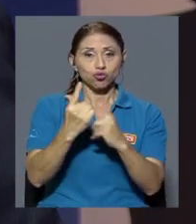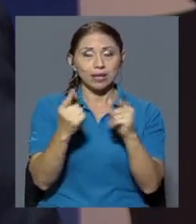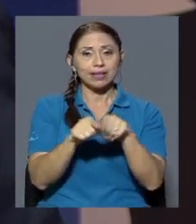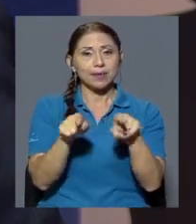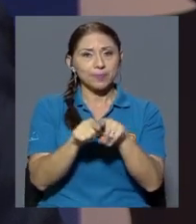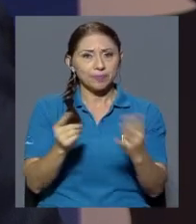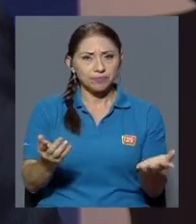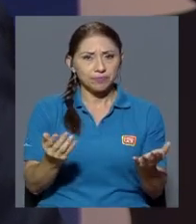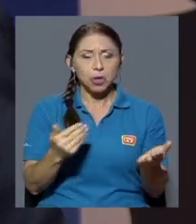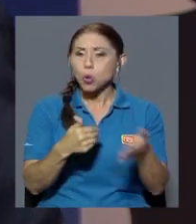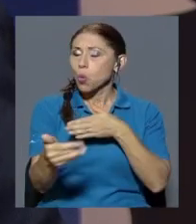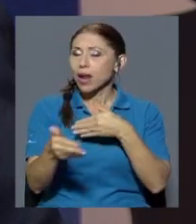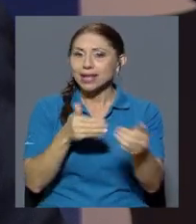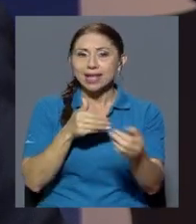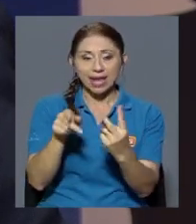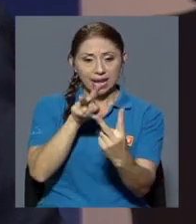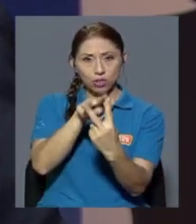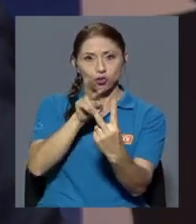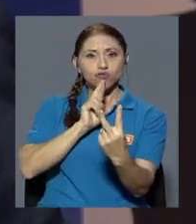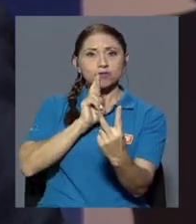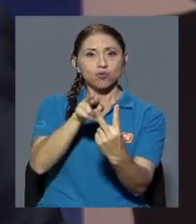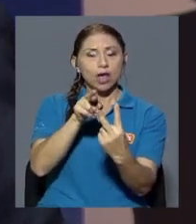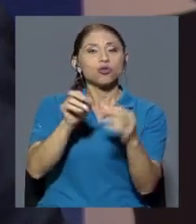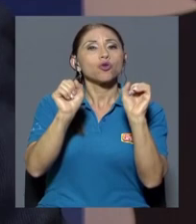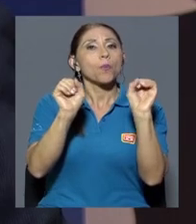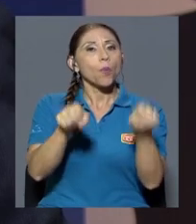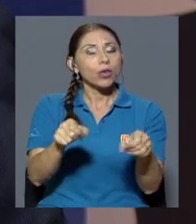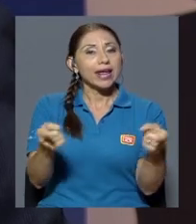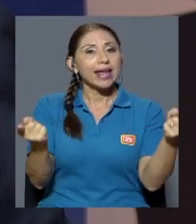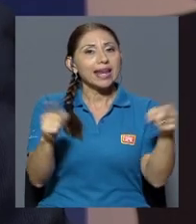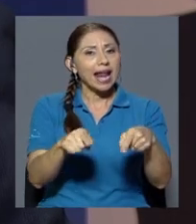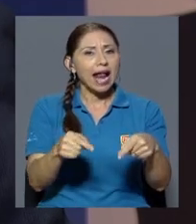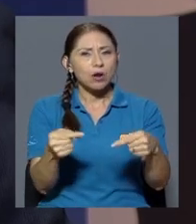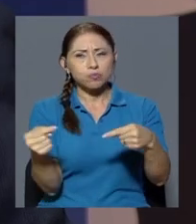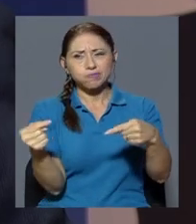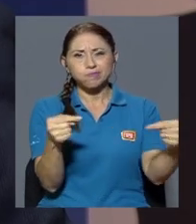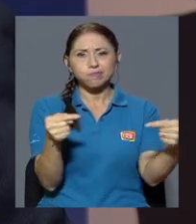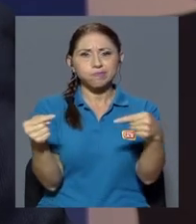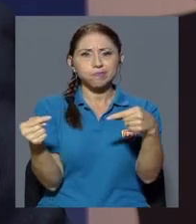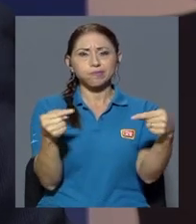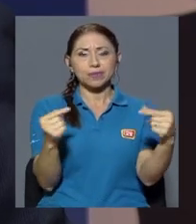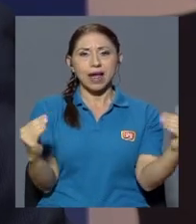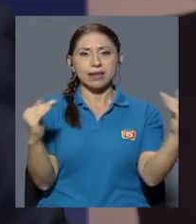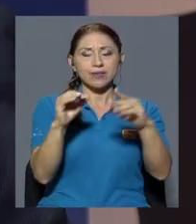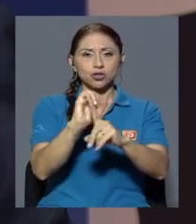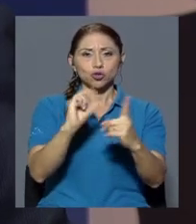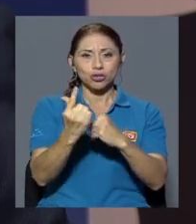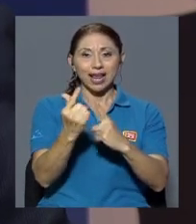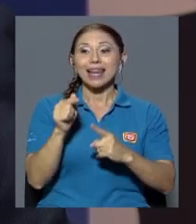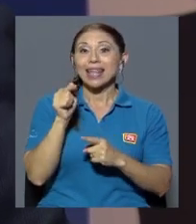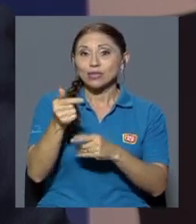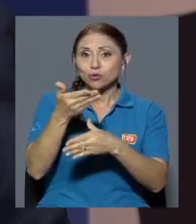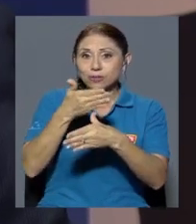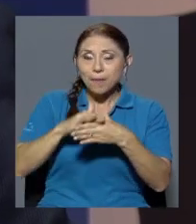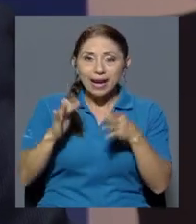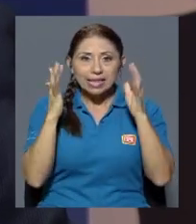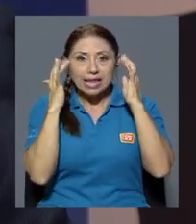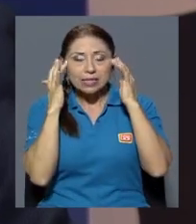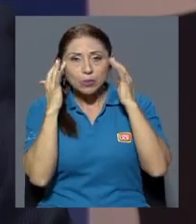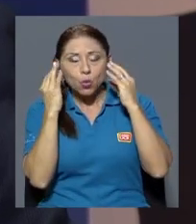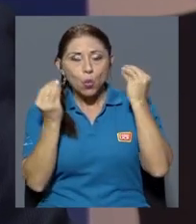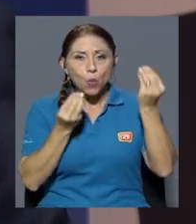cualquiera de los dos resultados podría generar incluso una discrepancia a nivel social y eso es parte de las preocupaciones que a uno le